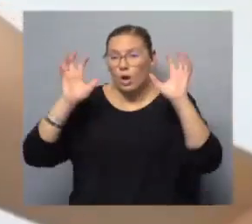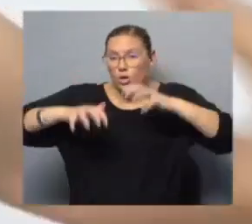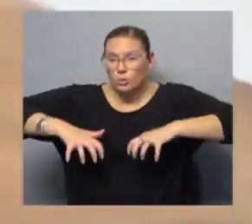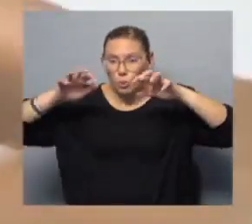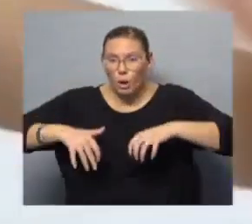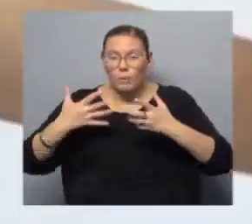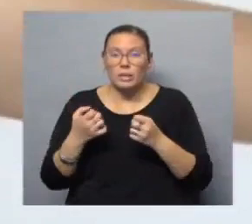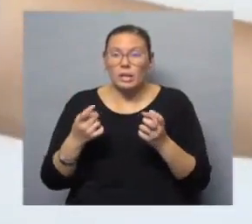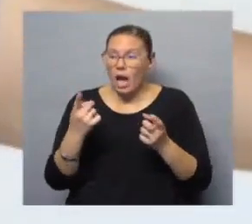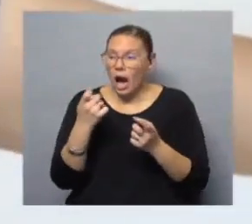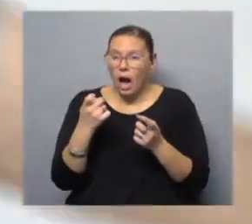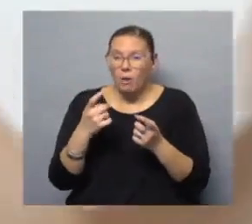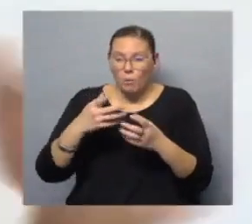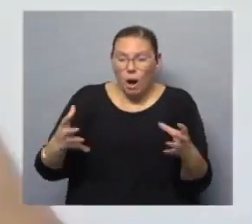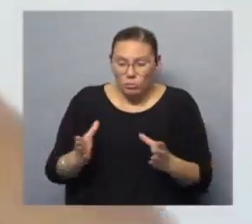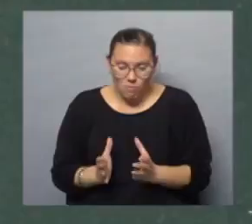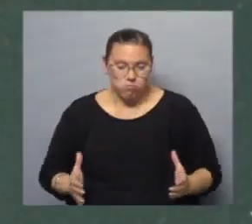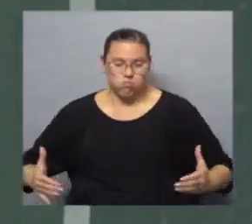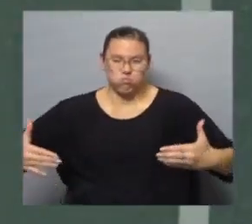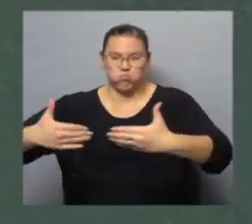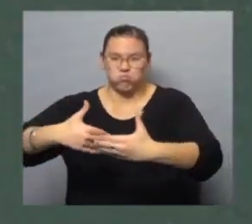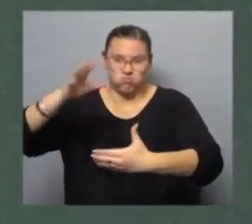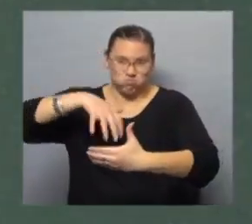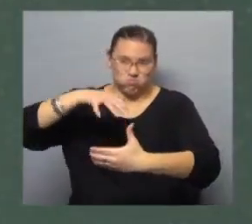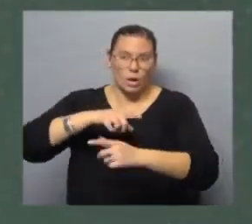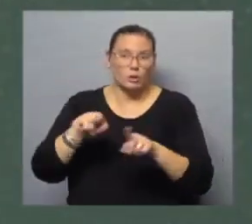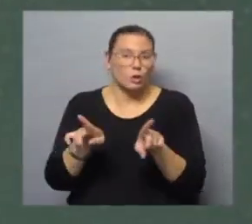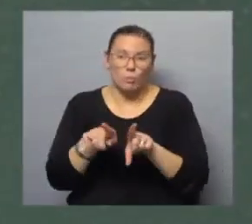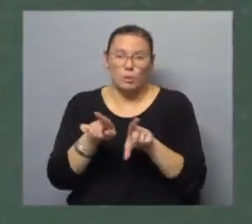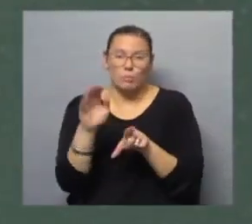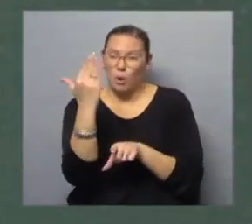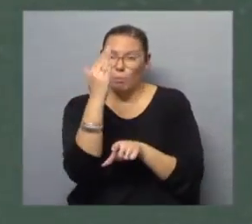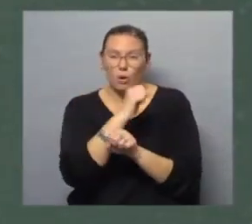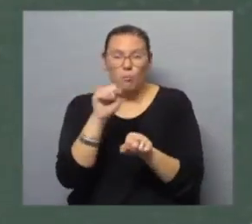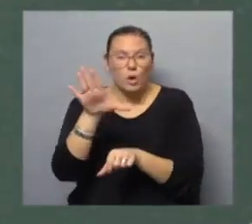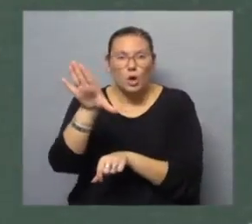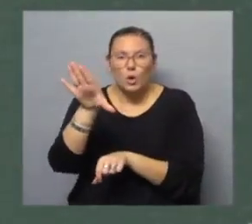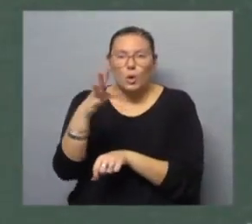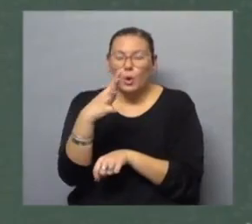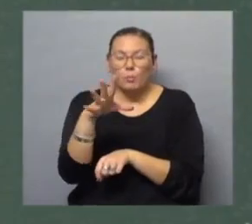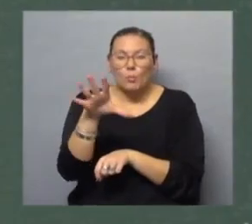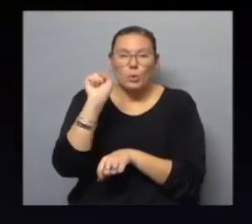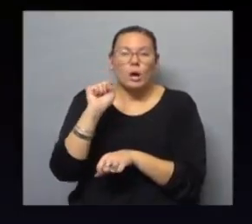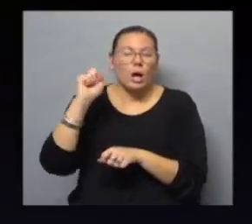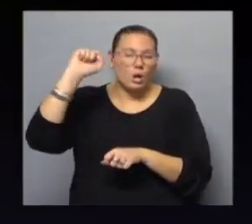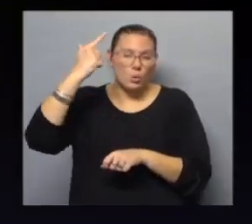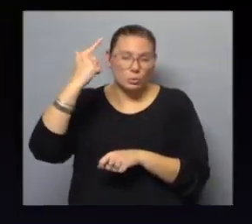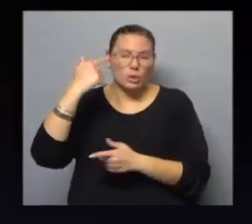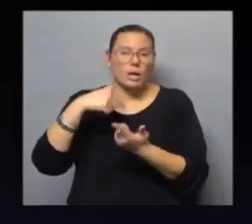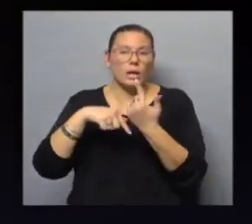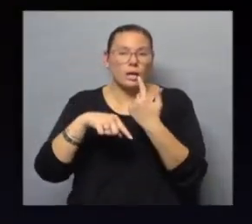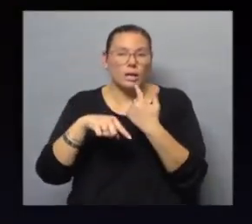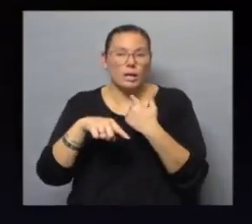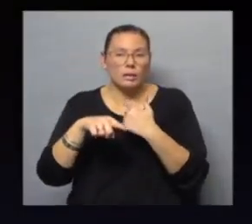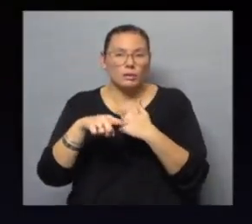recoger mucha agua, necesitas como un cubo enorme, ¿no? Pues este gran espejo es capaz de detectar muchas de estas partículas de luz. Entonces, el hecho